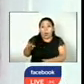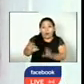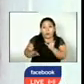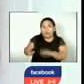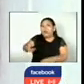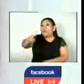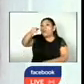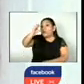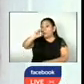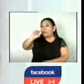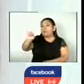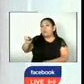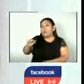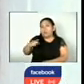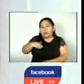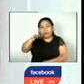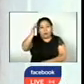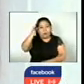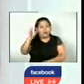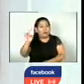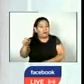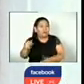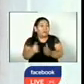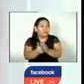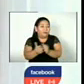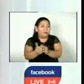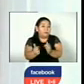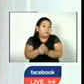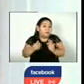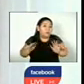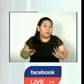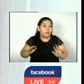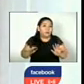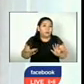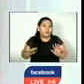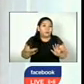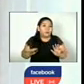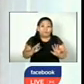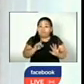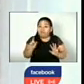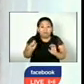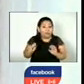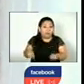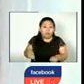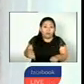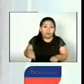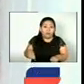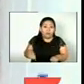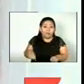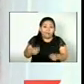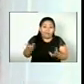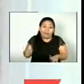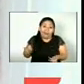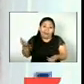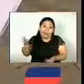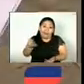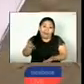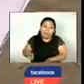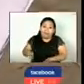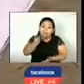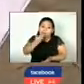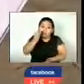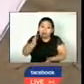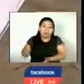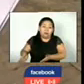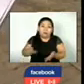de allí verdad y yo creo que eso afecta pero cuando no se puede pues verdad hay que echar el agua a la calle